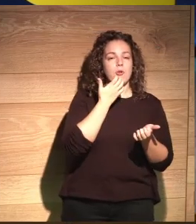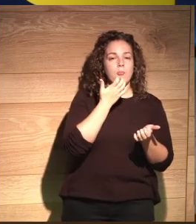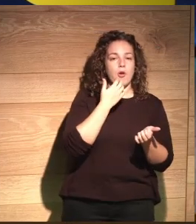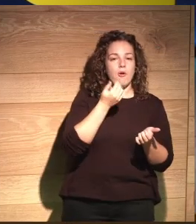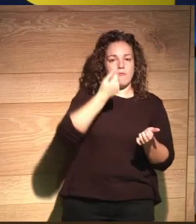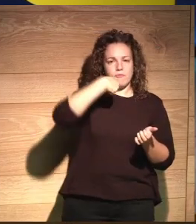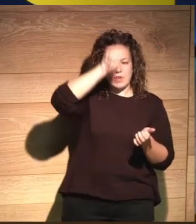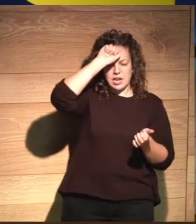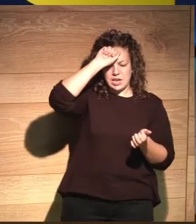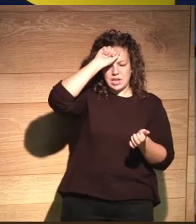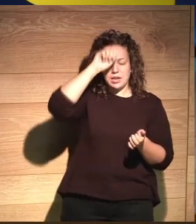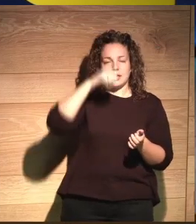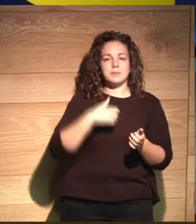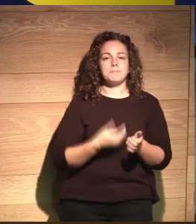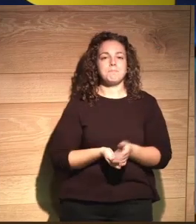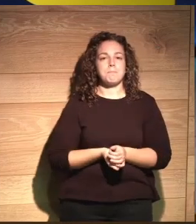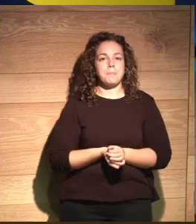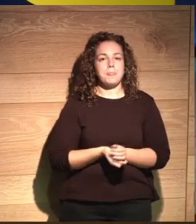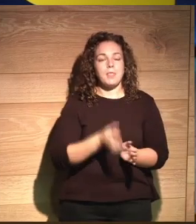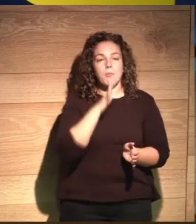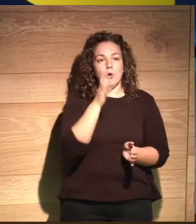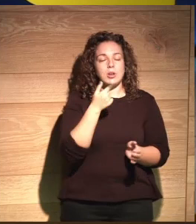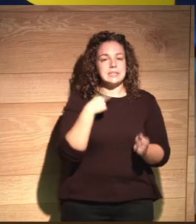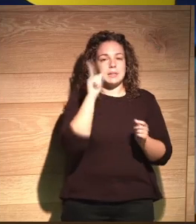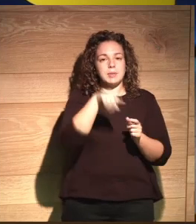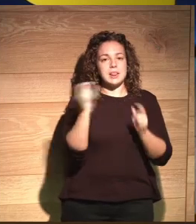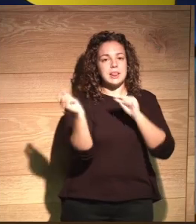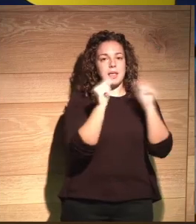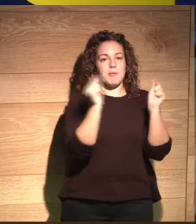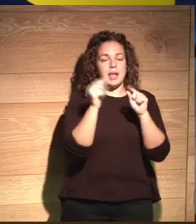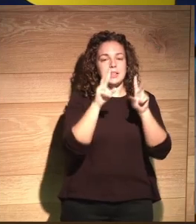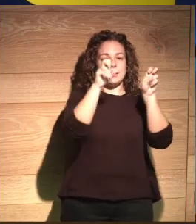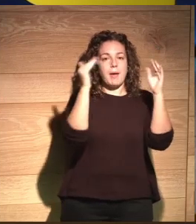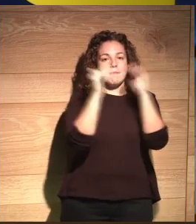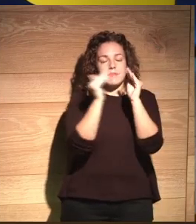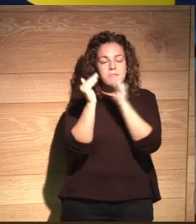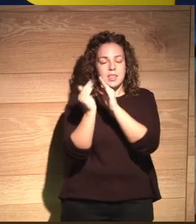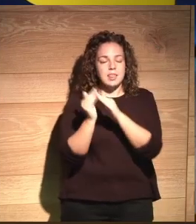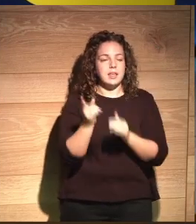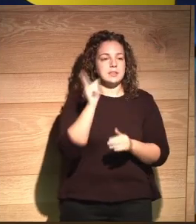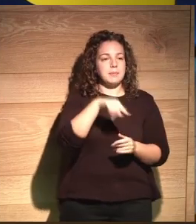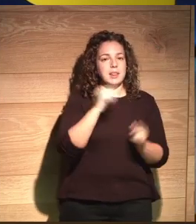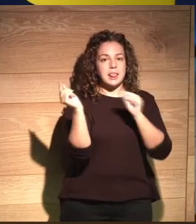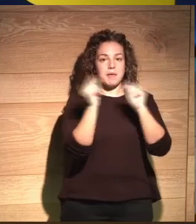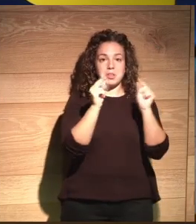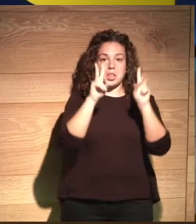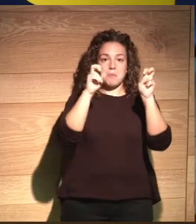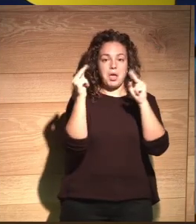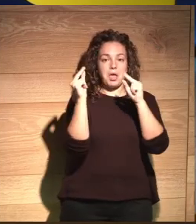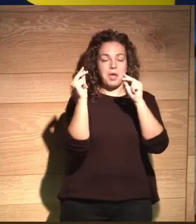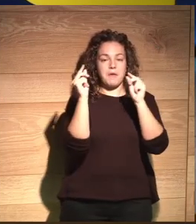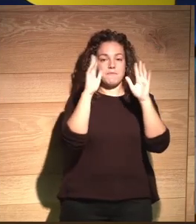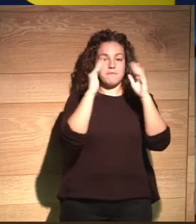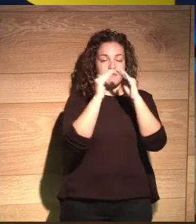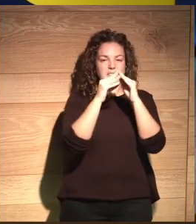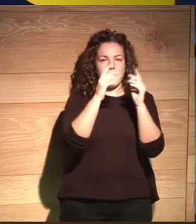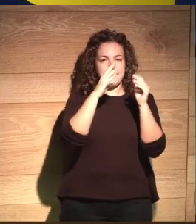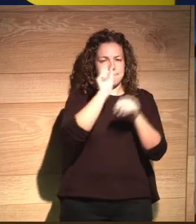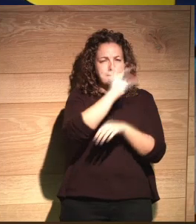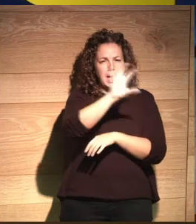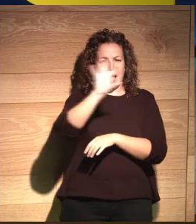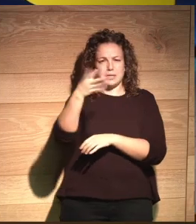ejemplo berlín donde también ha habido un debate sobre la cuestión de la vivienda hay debates en muchos países ustedes lo